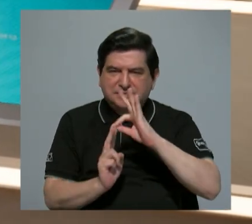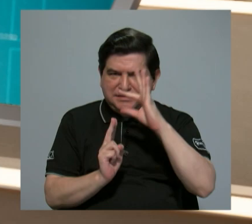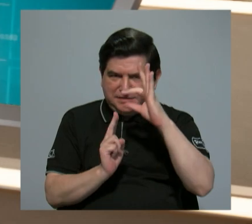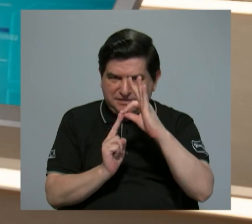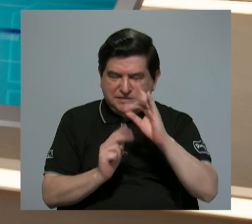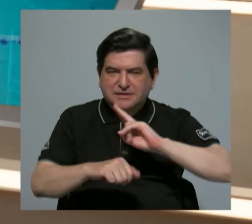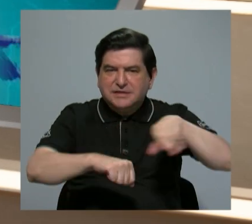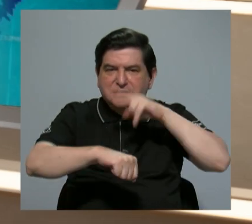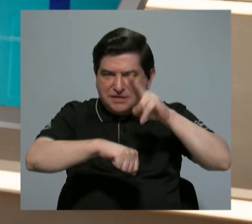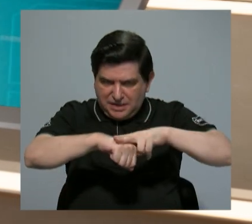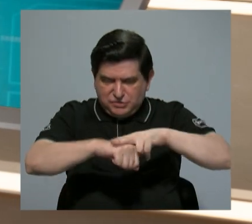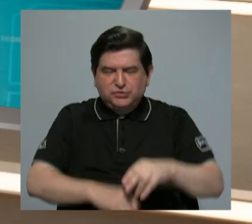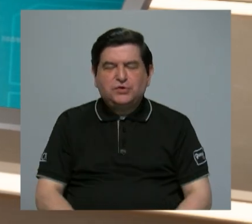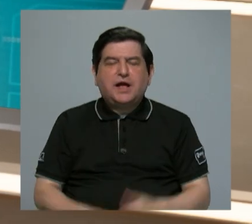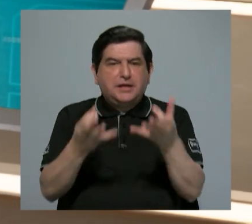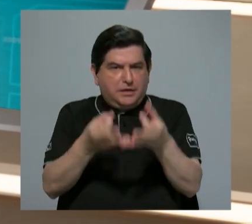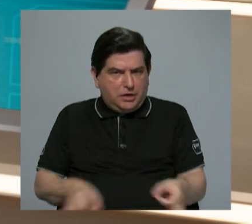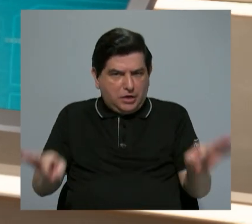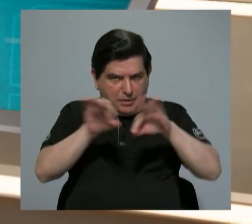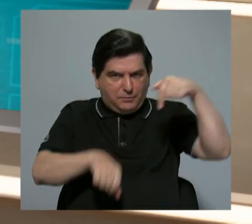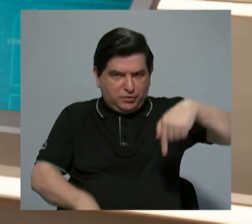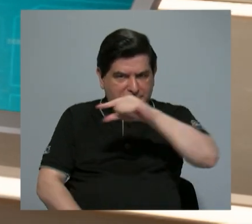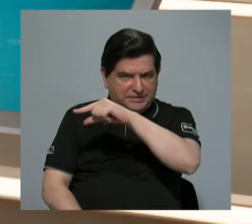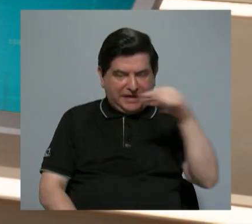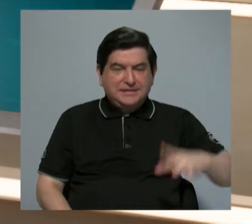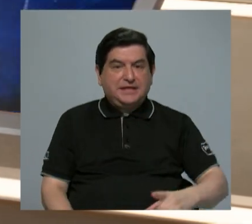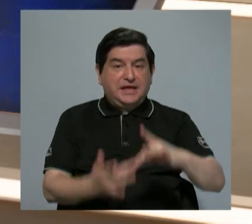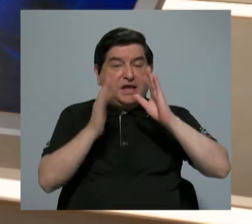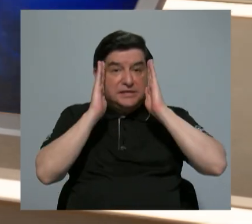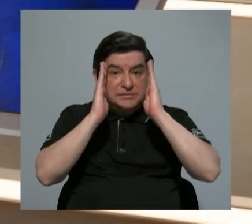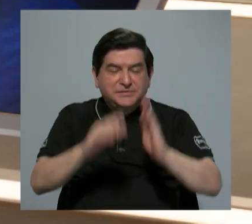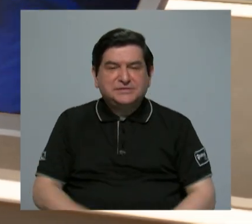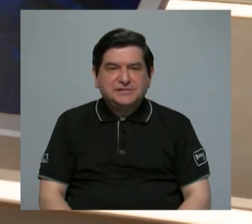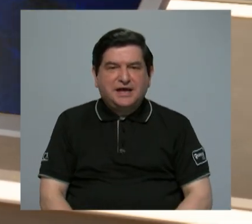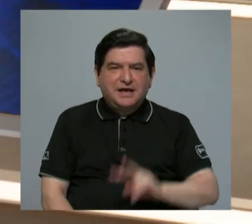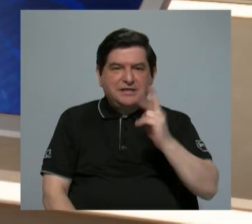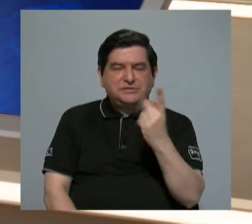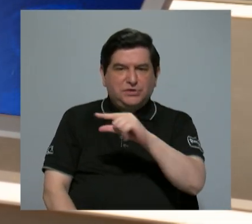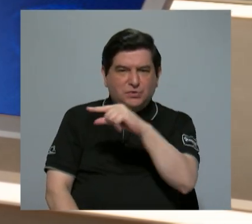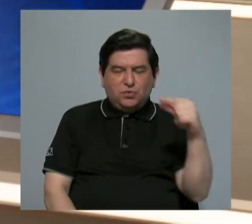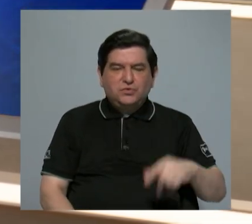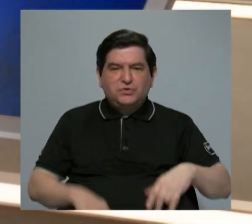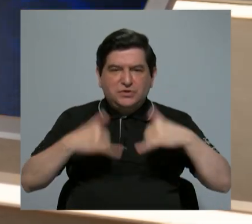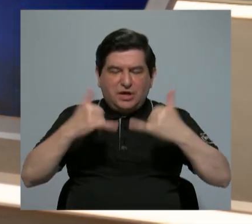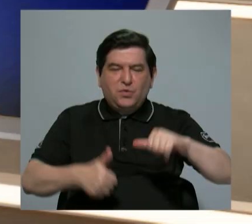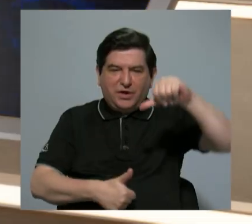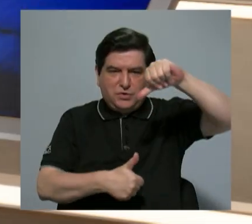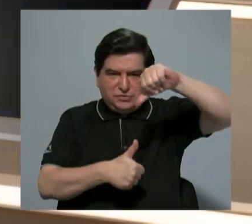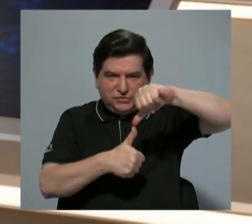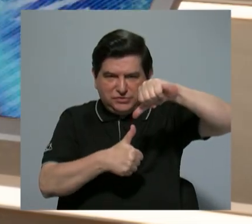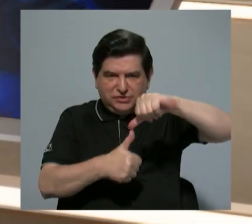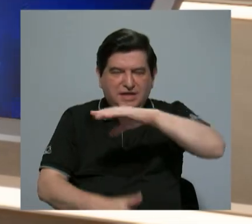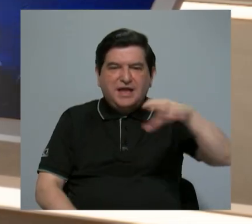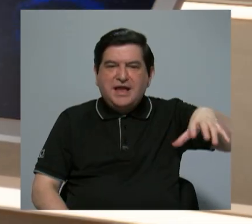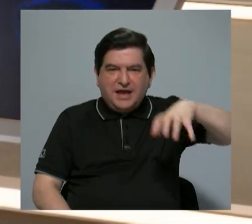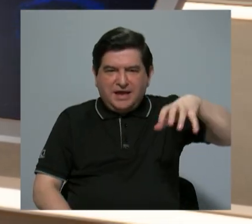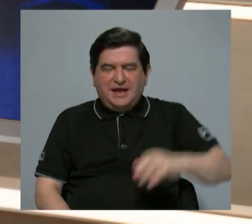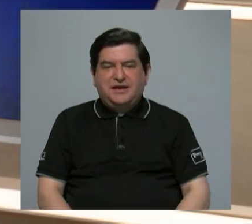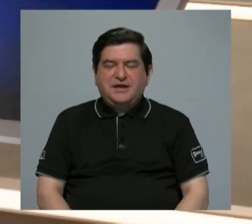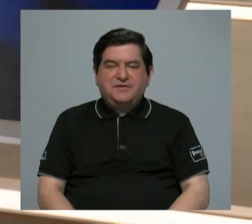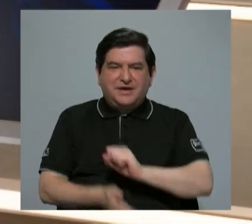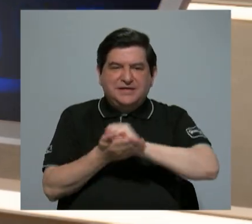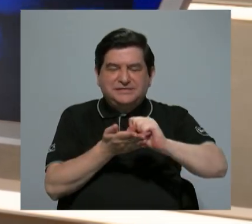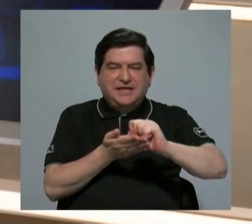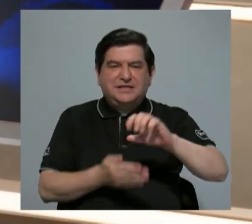alternativo nacional más importantes de esta semana, con especial atención en la segunda semana de los Juegos Centroamericanos y del Caribe Santo